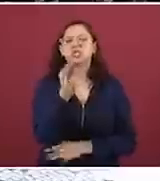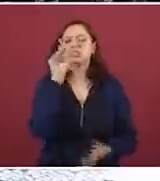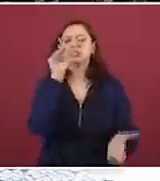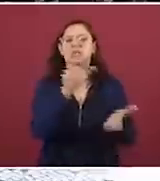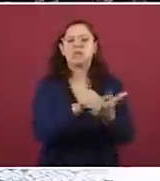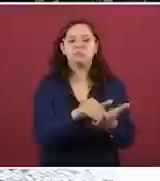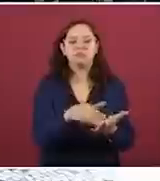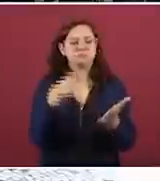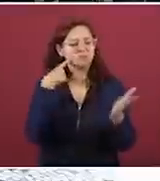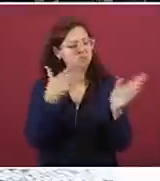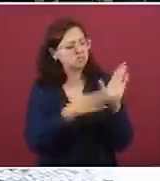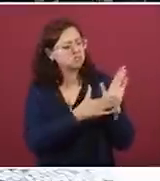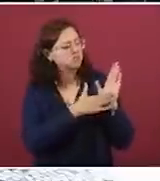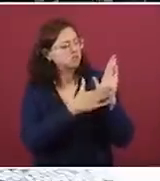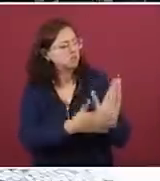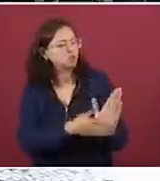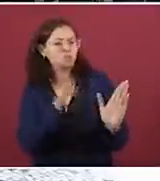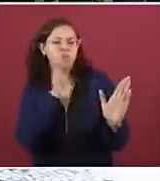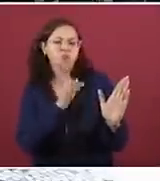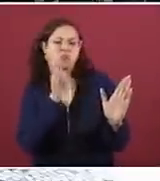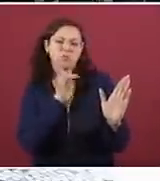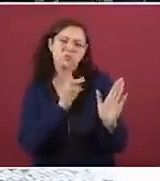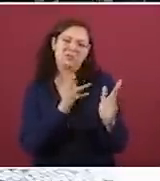Y aquí están las pruebas.